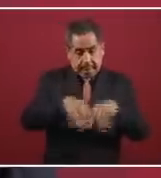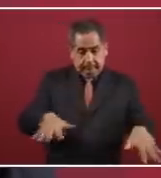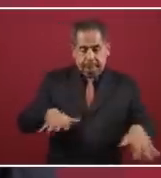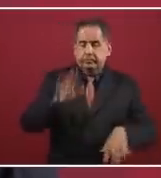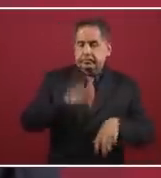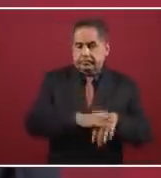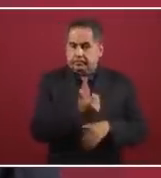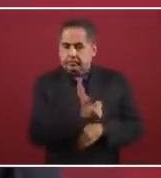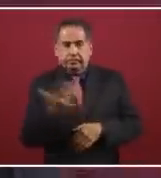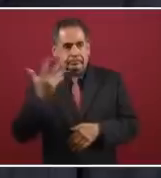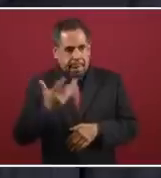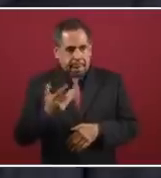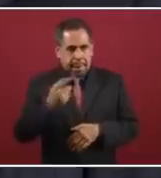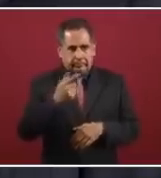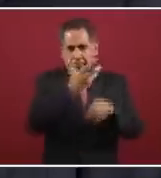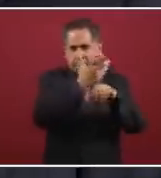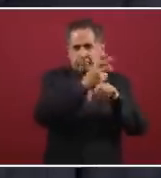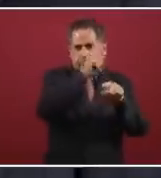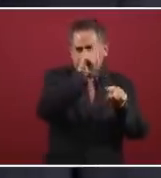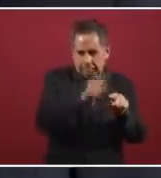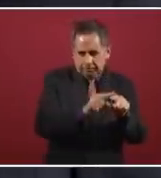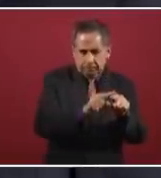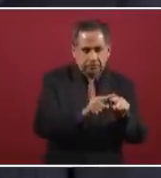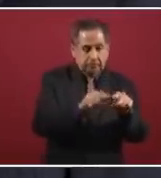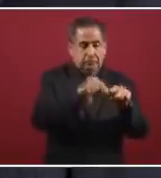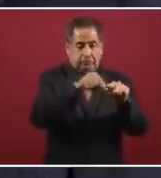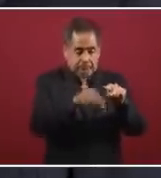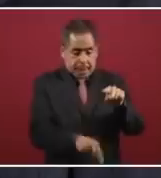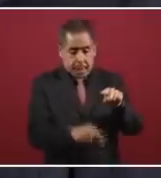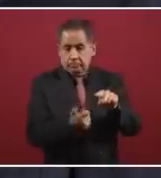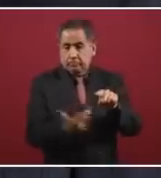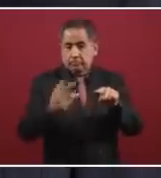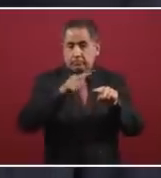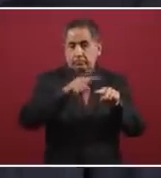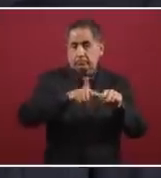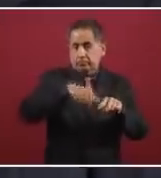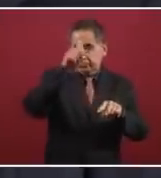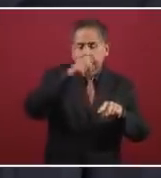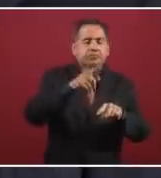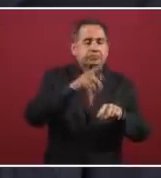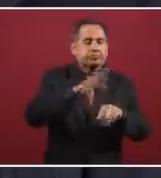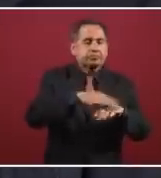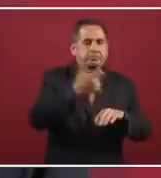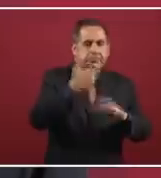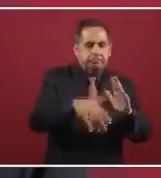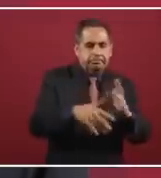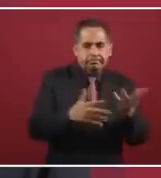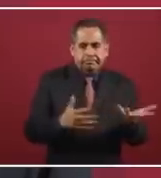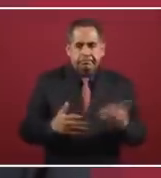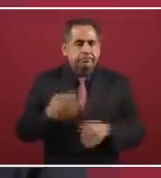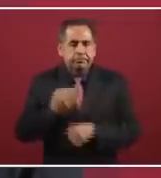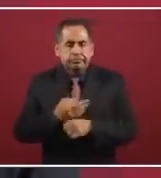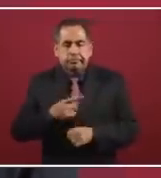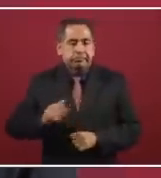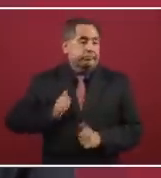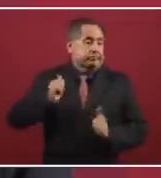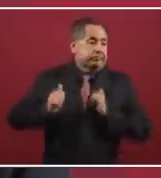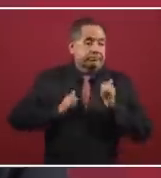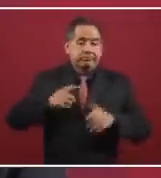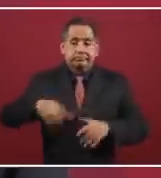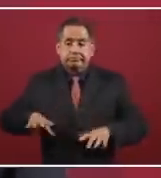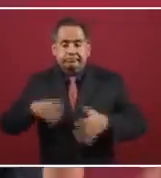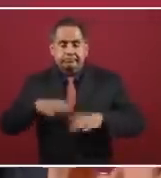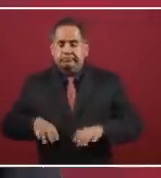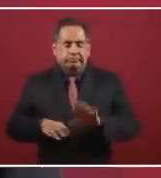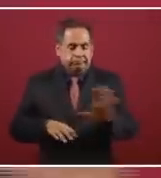era excesivamente caro cuando el otro era barato porque eran costos marginales. Entonces, no hay ningún aprovechamiento, no hubo ningún